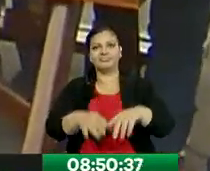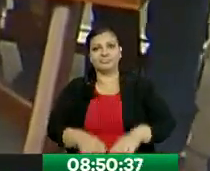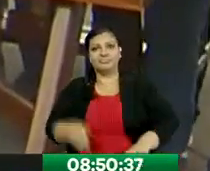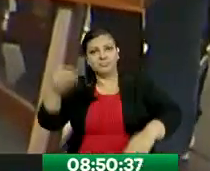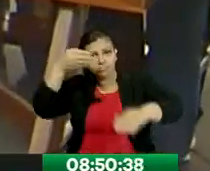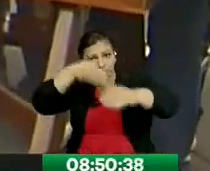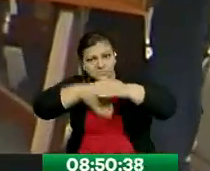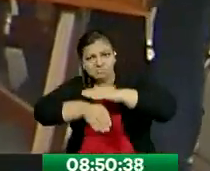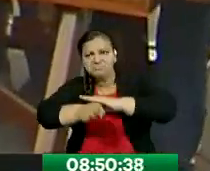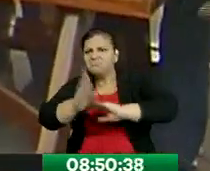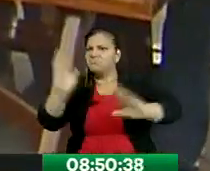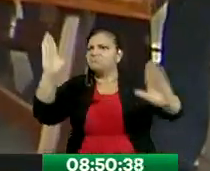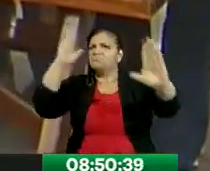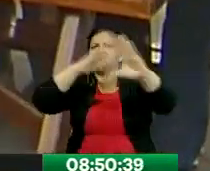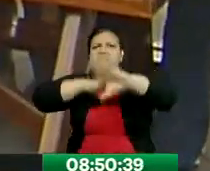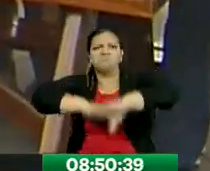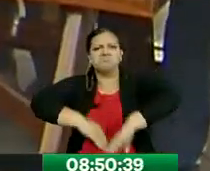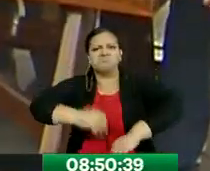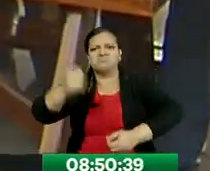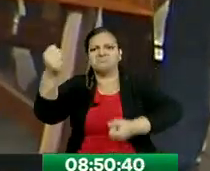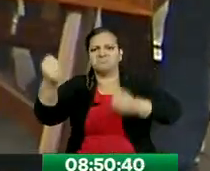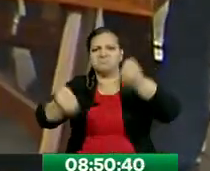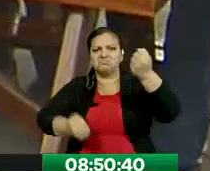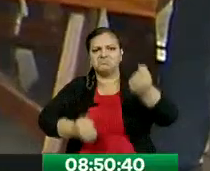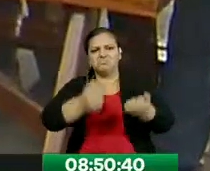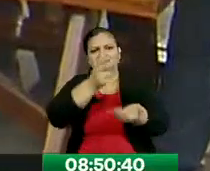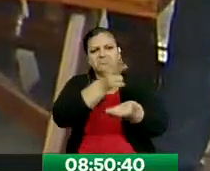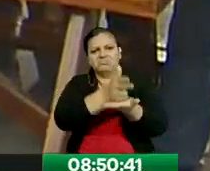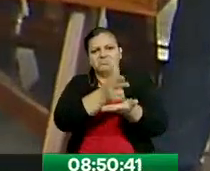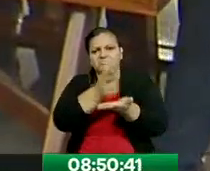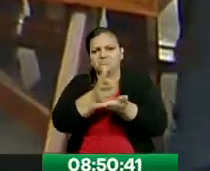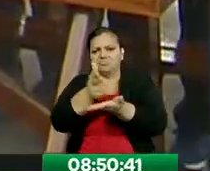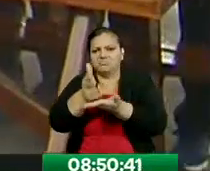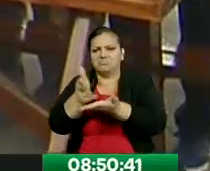gratuita, parqueo gratuito. Así que los esperamos.